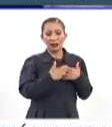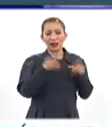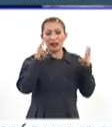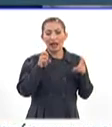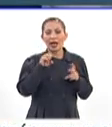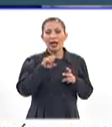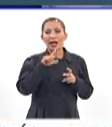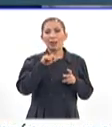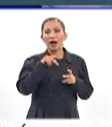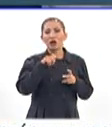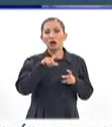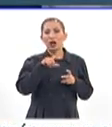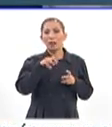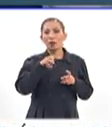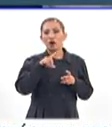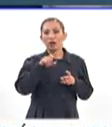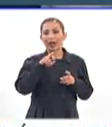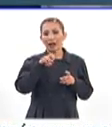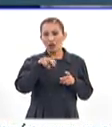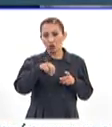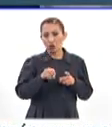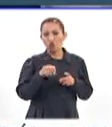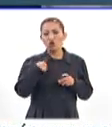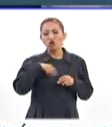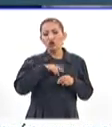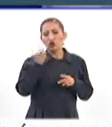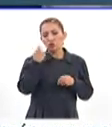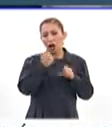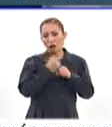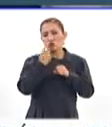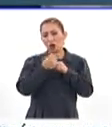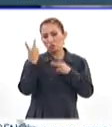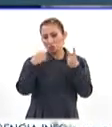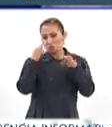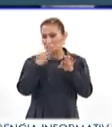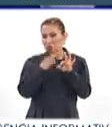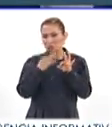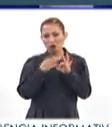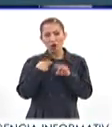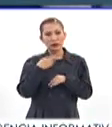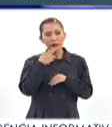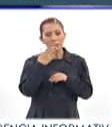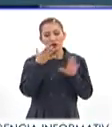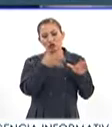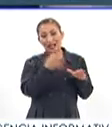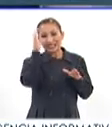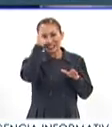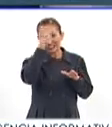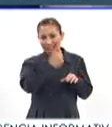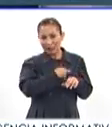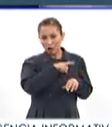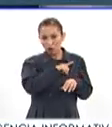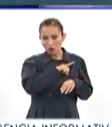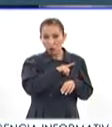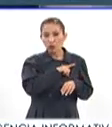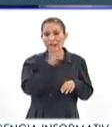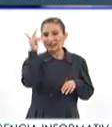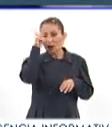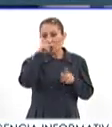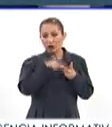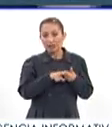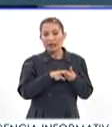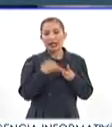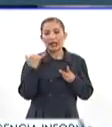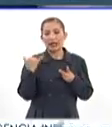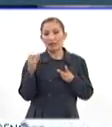Manual Moderno. Normalmente estamos aquí cada año, manejamos la parte de ciencias de la salud,